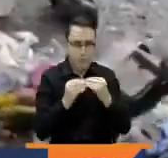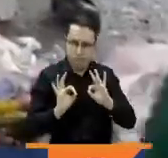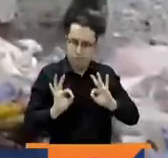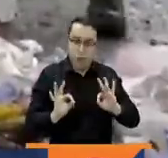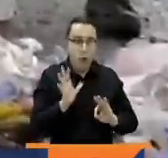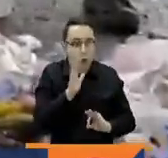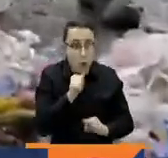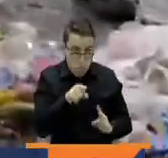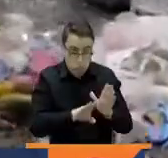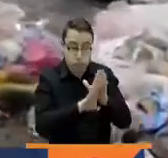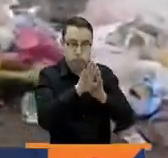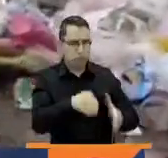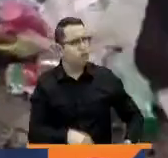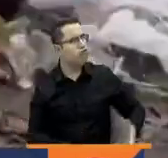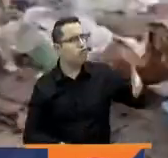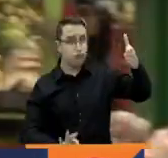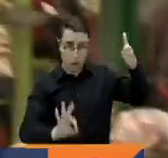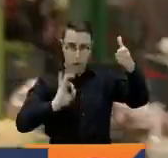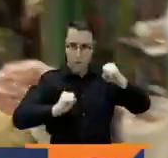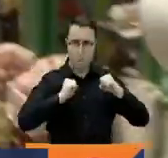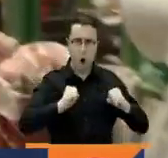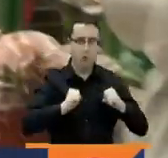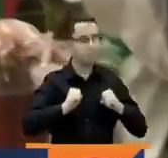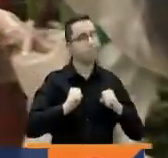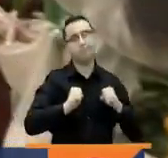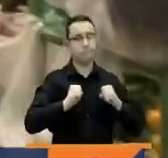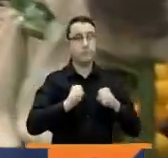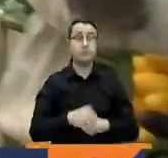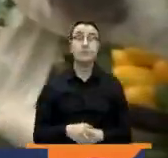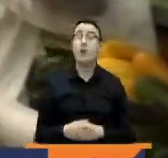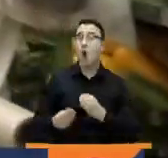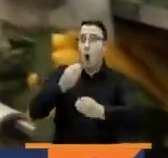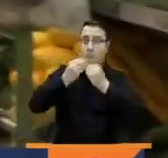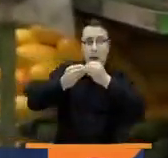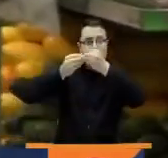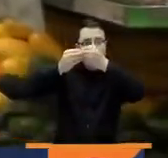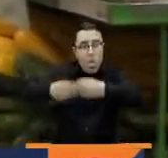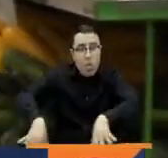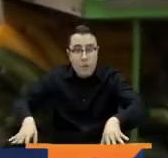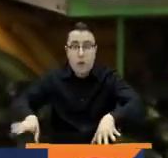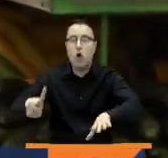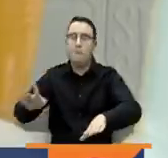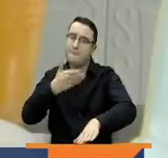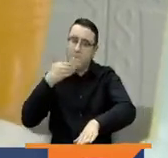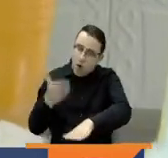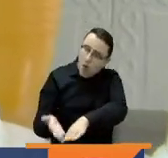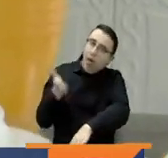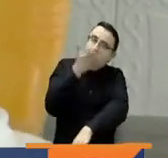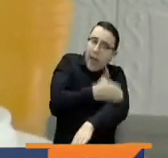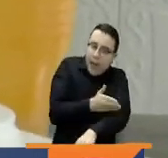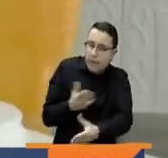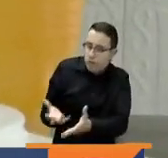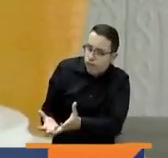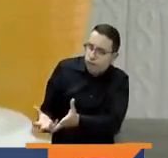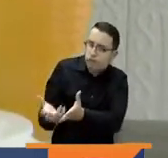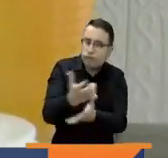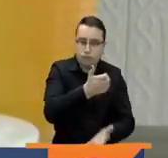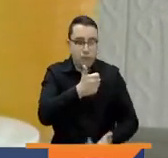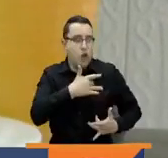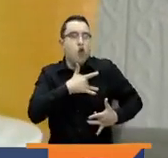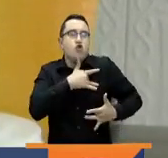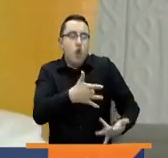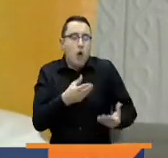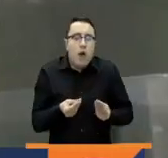consejos para prevenir el desperdicio de comida es anticiparse una posible pérdida de alimentos y donarlos. Esta pequeña acción puede